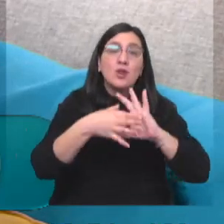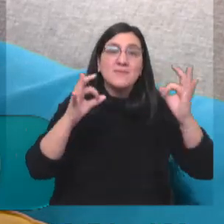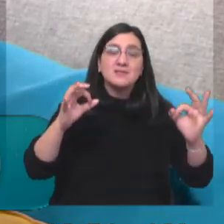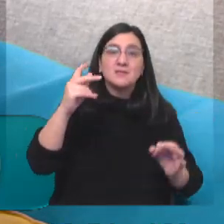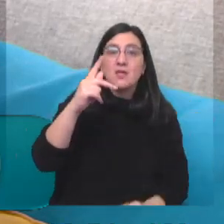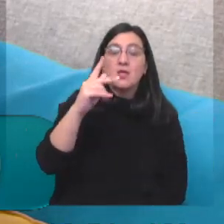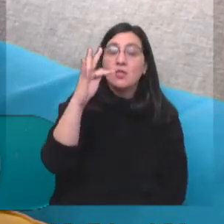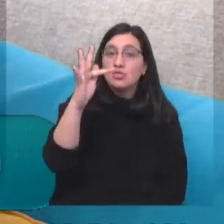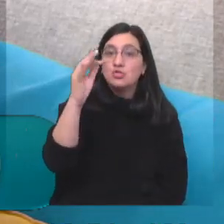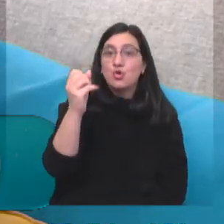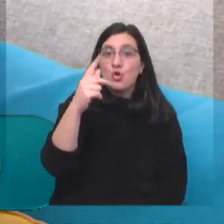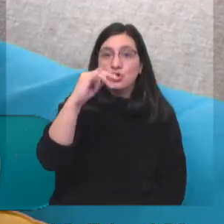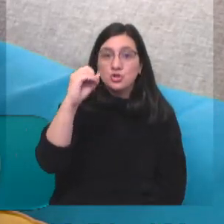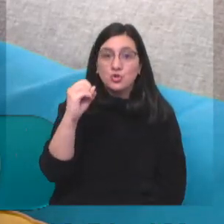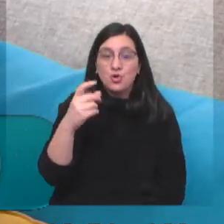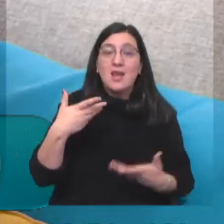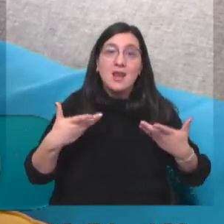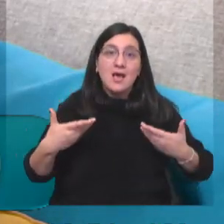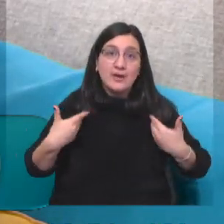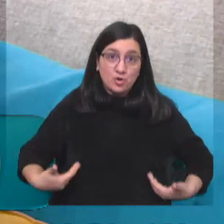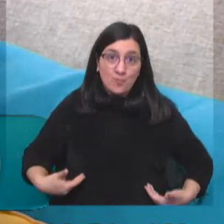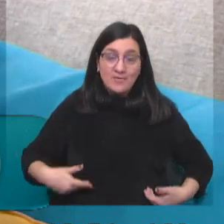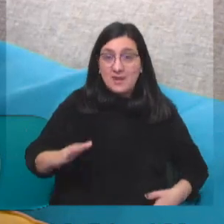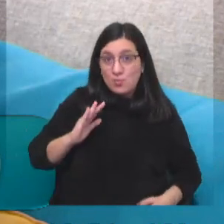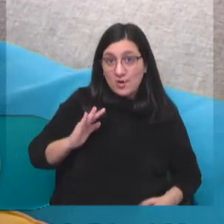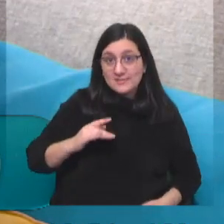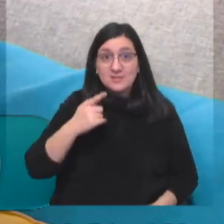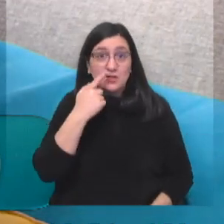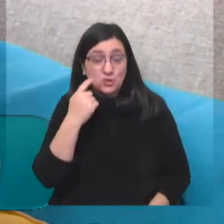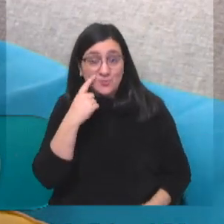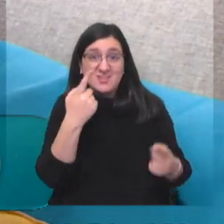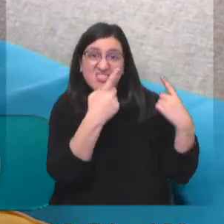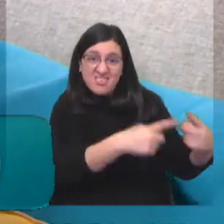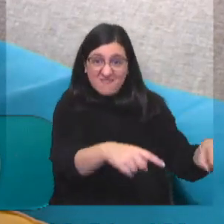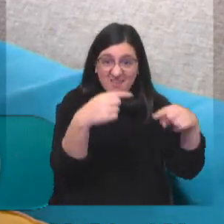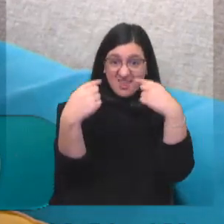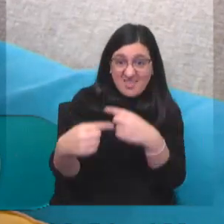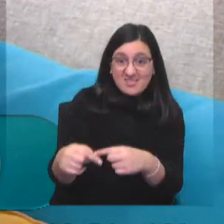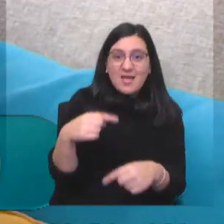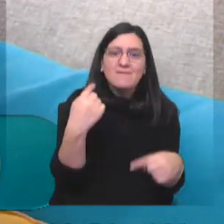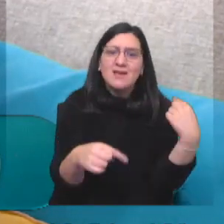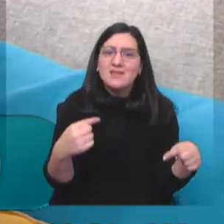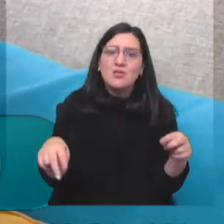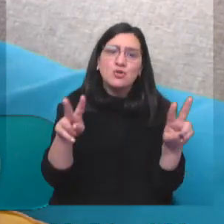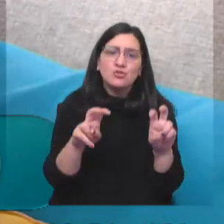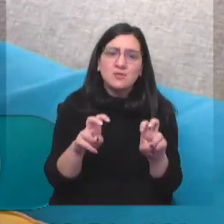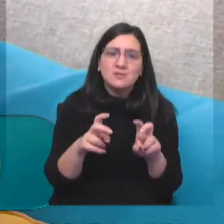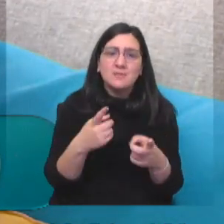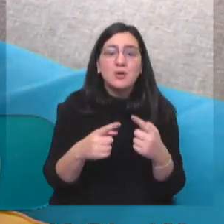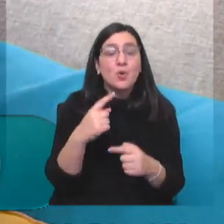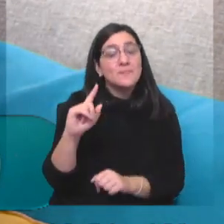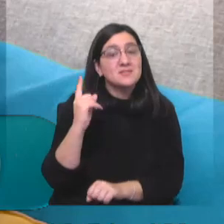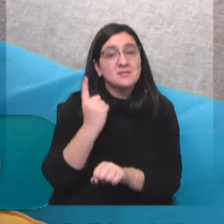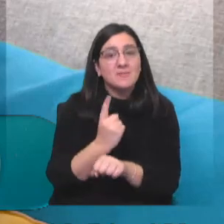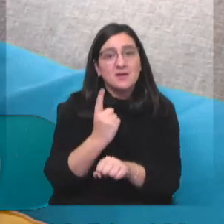tema de los uniformes de las atletas. Claro. O sea, es como súper variadas las temáticas, pero el eje